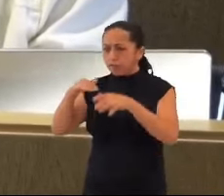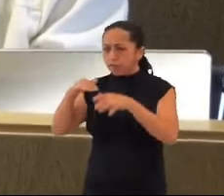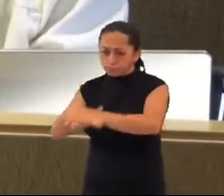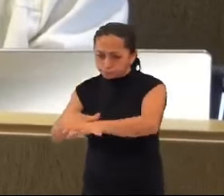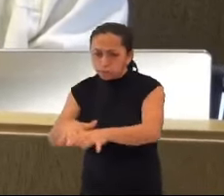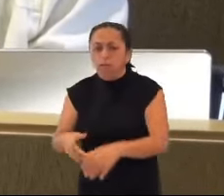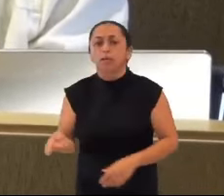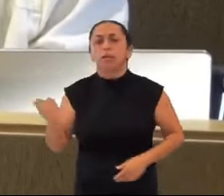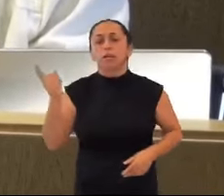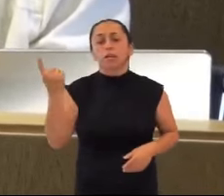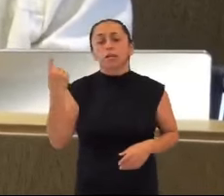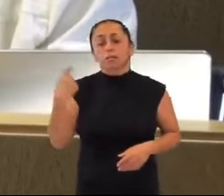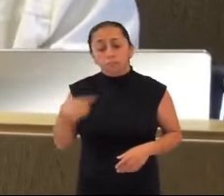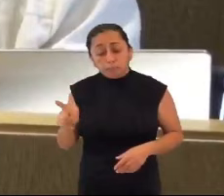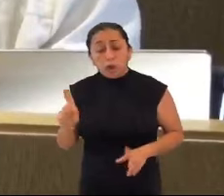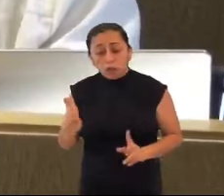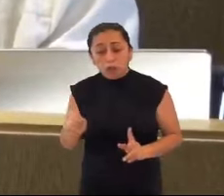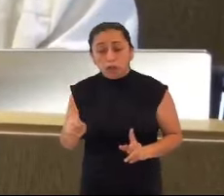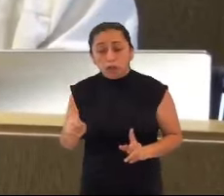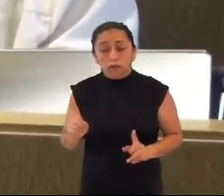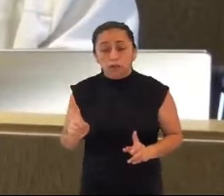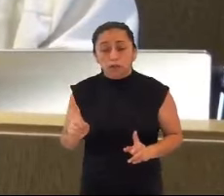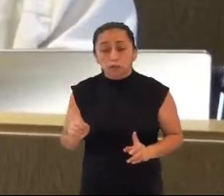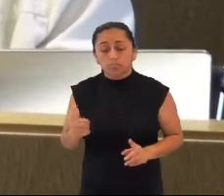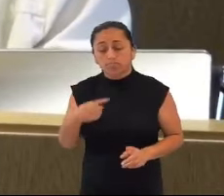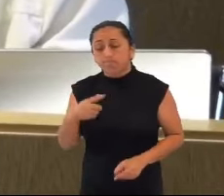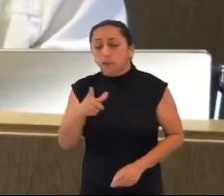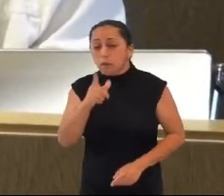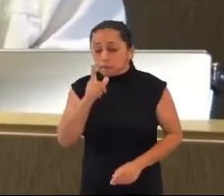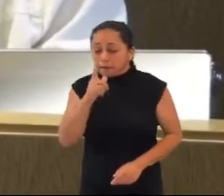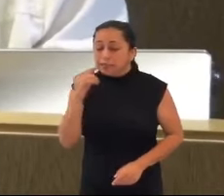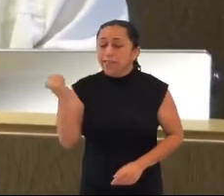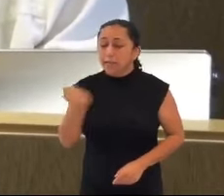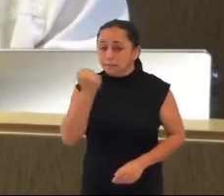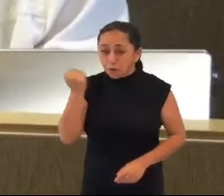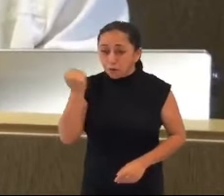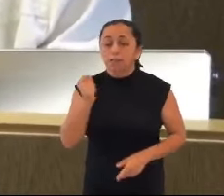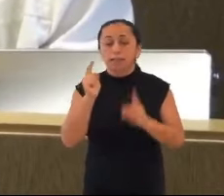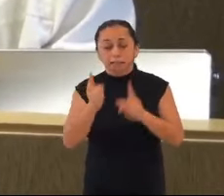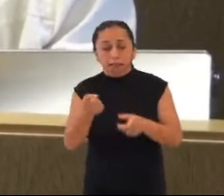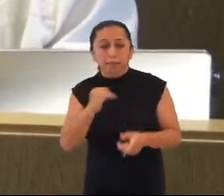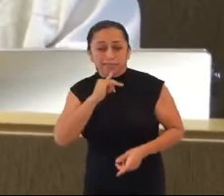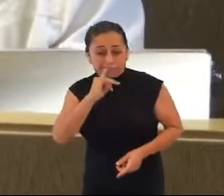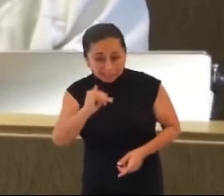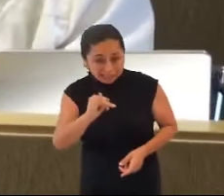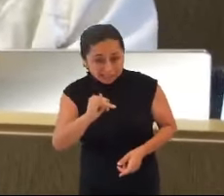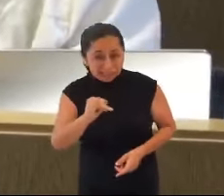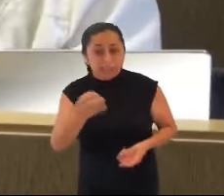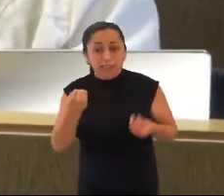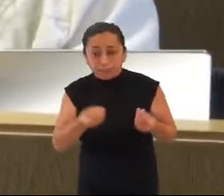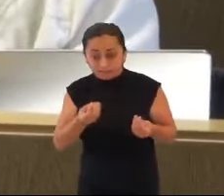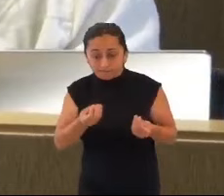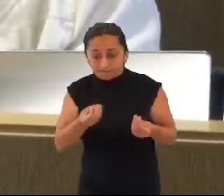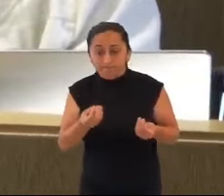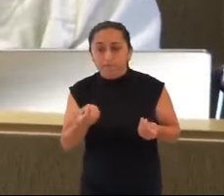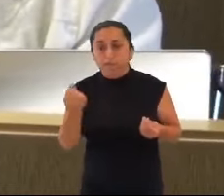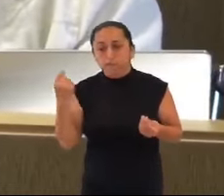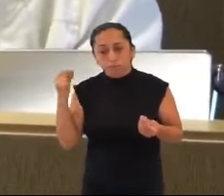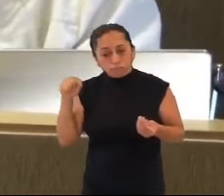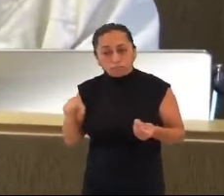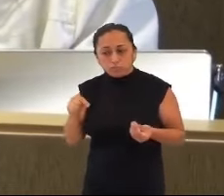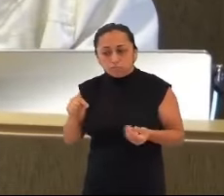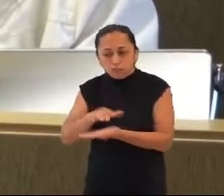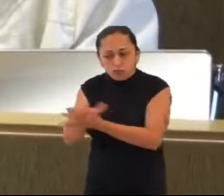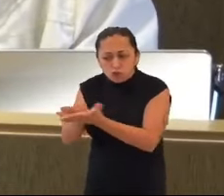tanto, lo que nos parece importante también señalar es que esto se produce en un